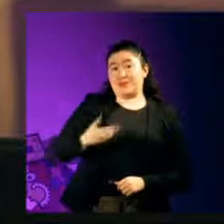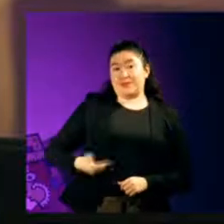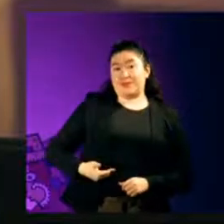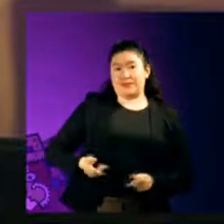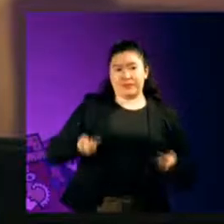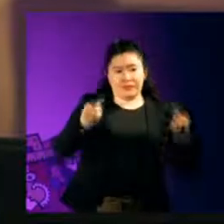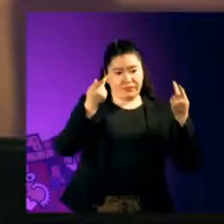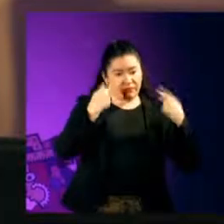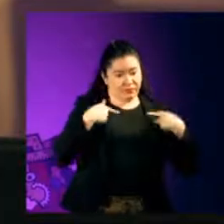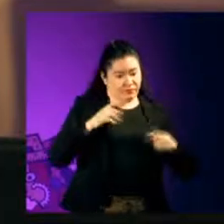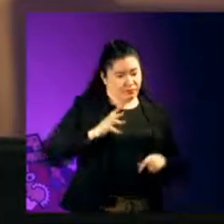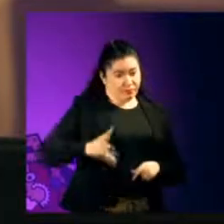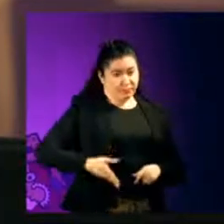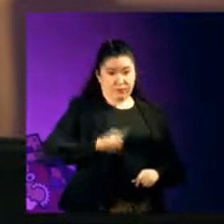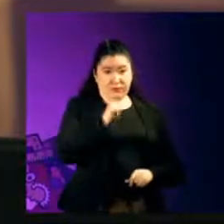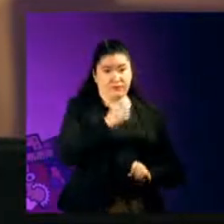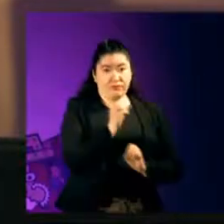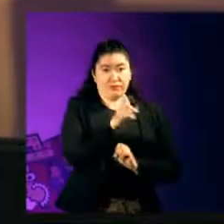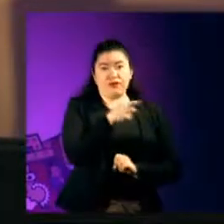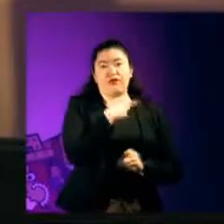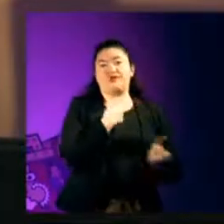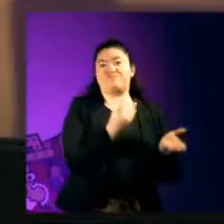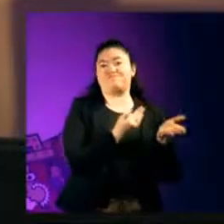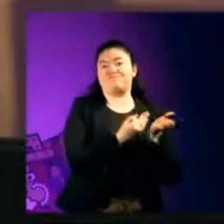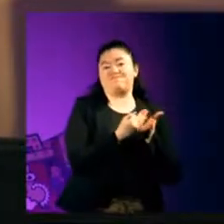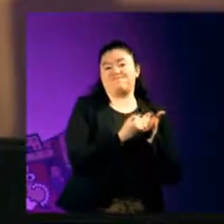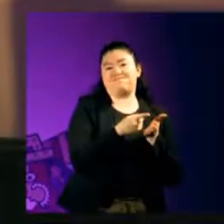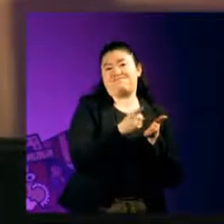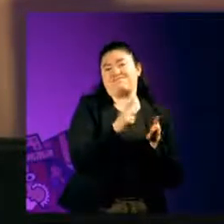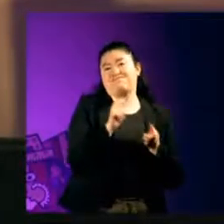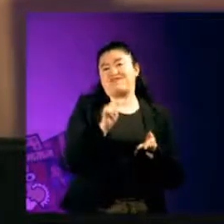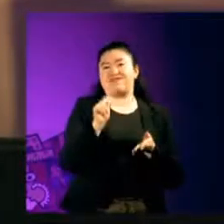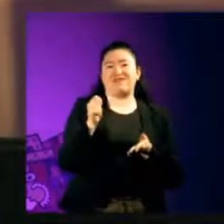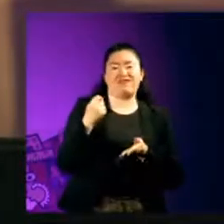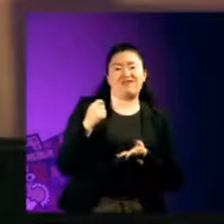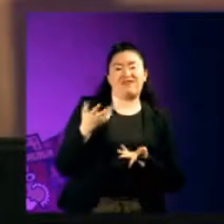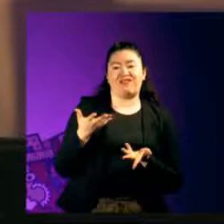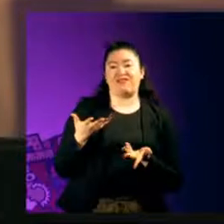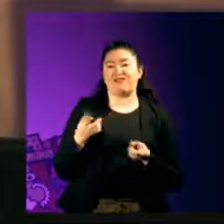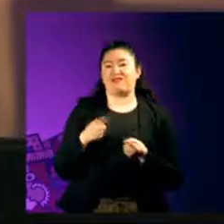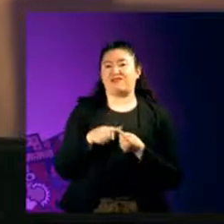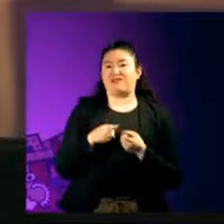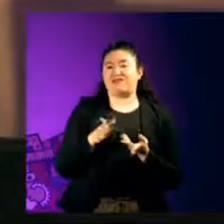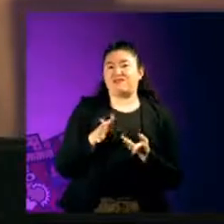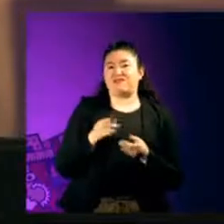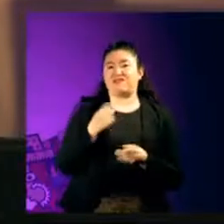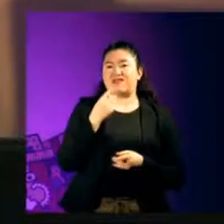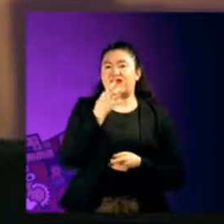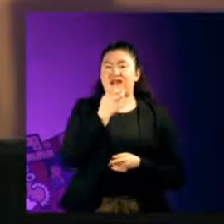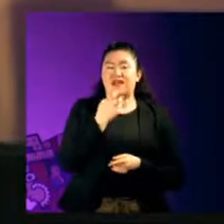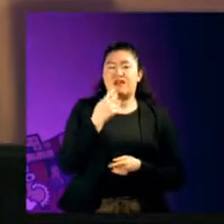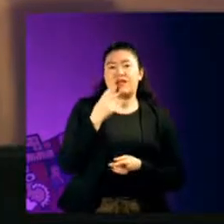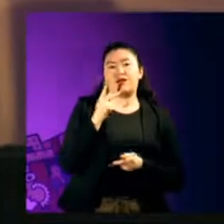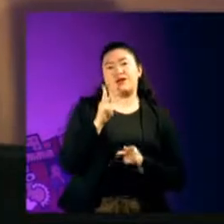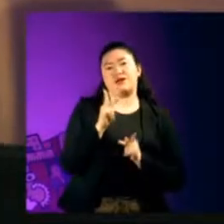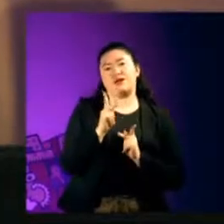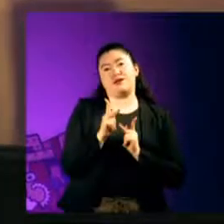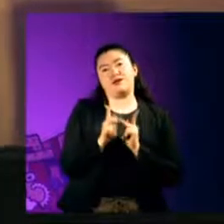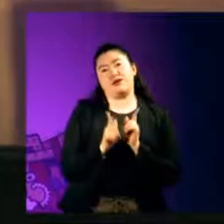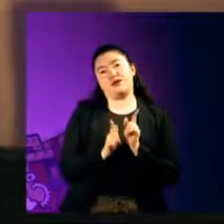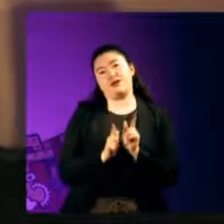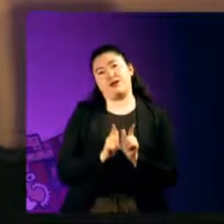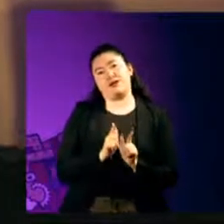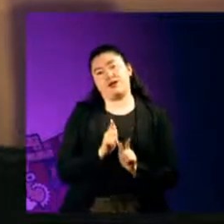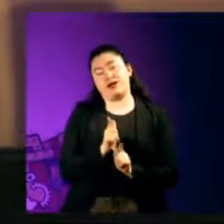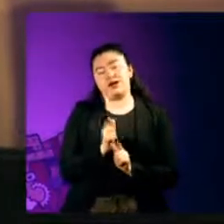no están orgullosos de él es porque es moreno porque es de tabasco porque habla pausado y